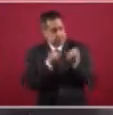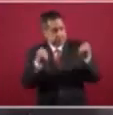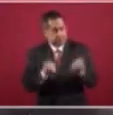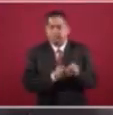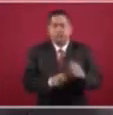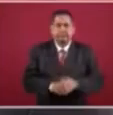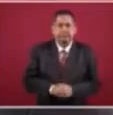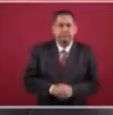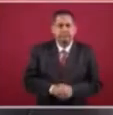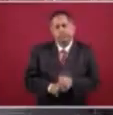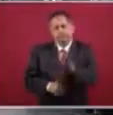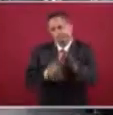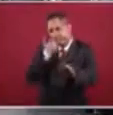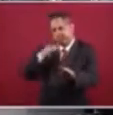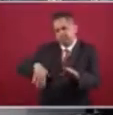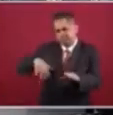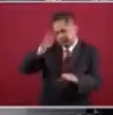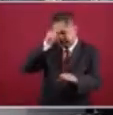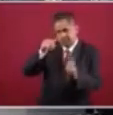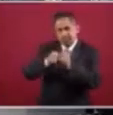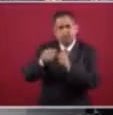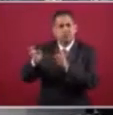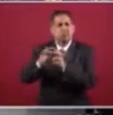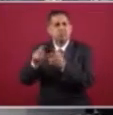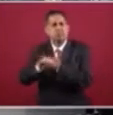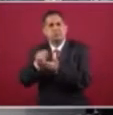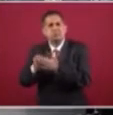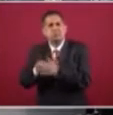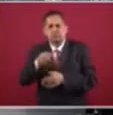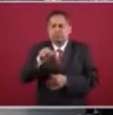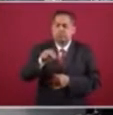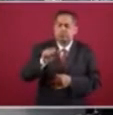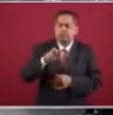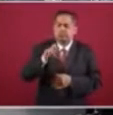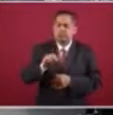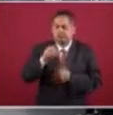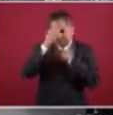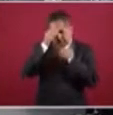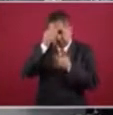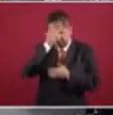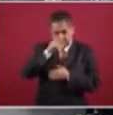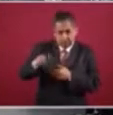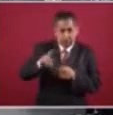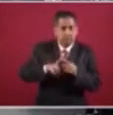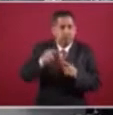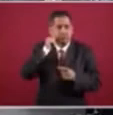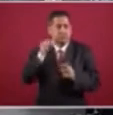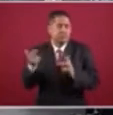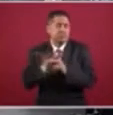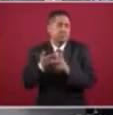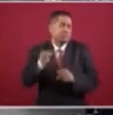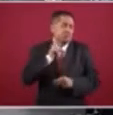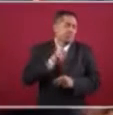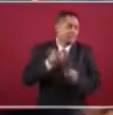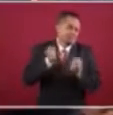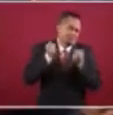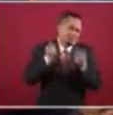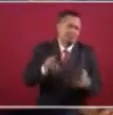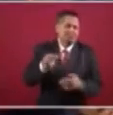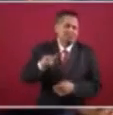Coincide con las declaraciones del gobernador que es narcoterrorismo, y también ayer dieron las cifras de homicidios que no son buenas. Hay